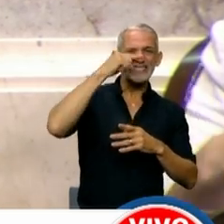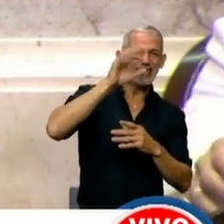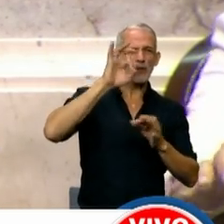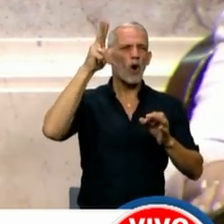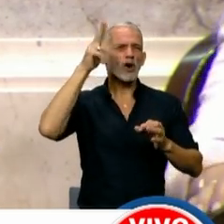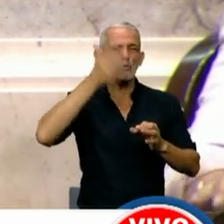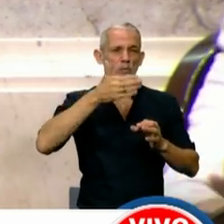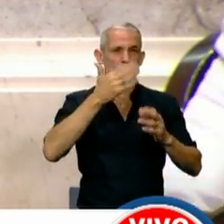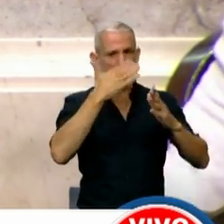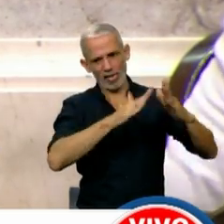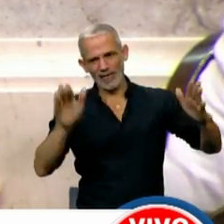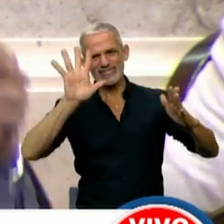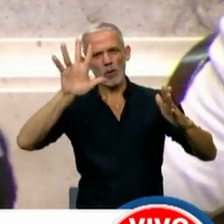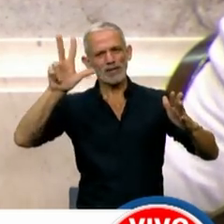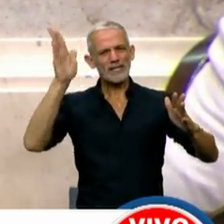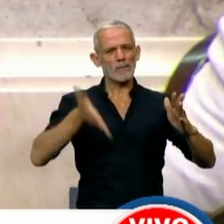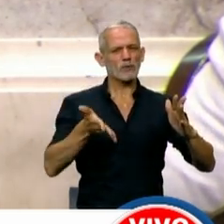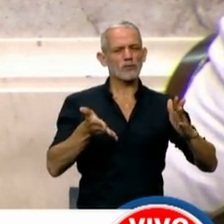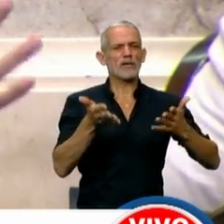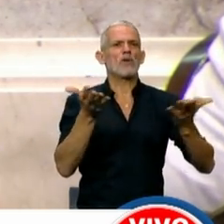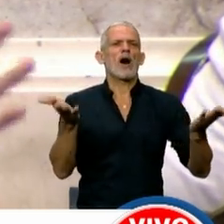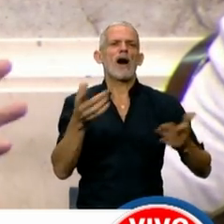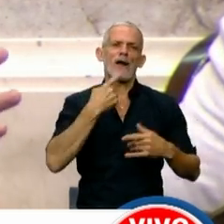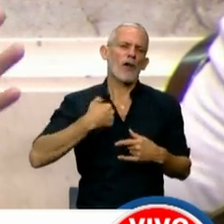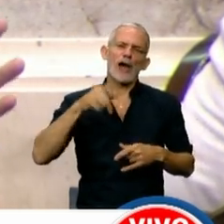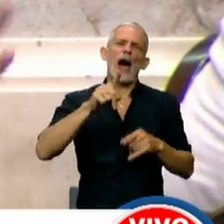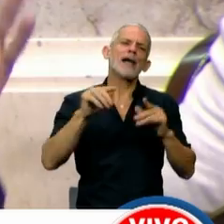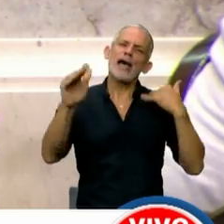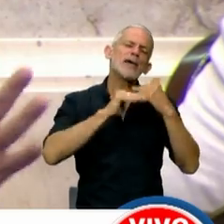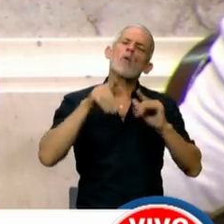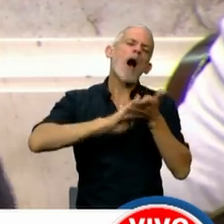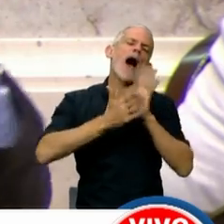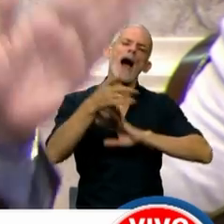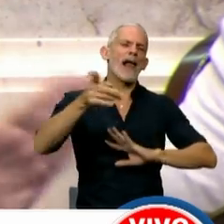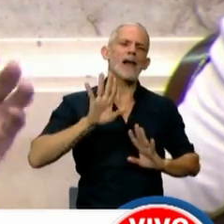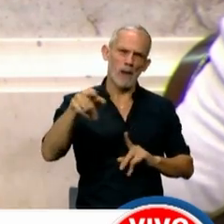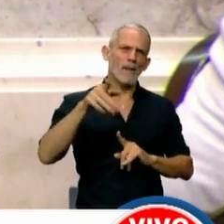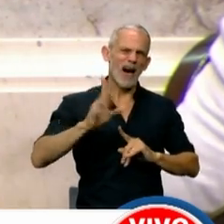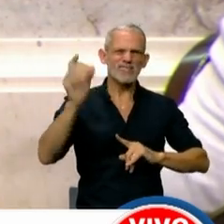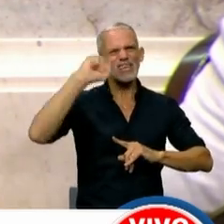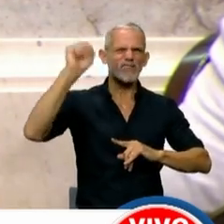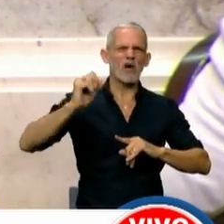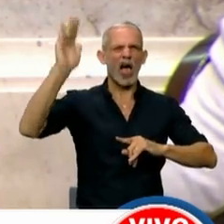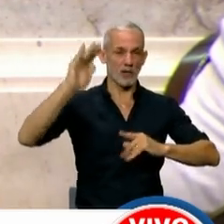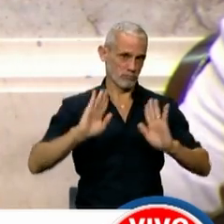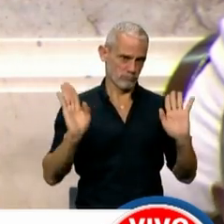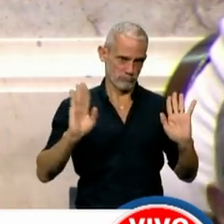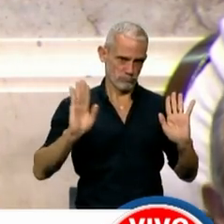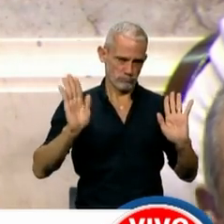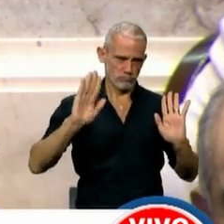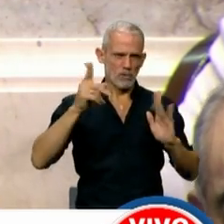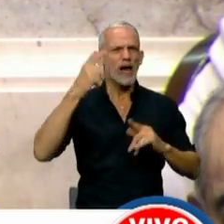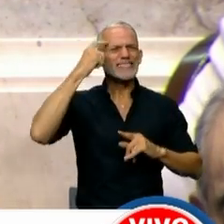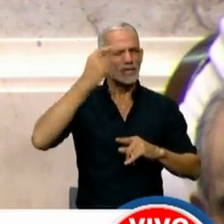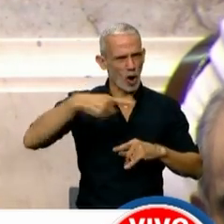por ciento terminaron en el 53 no nos digan eso que nos va a pasar a nosotros de ninguna de ninguna manera vayan al